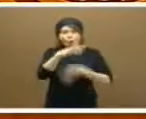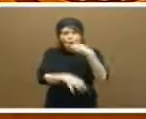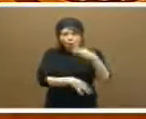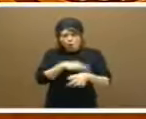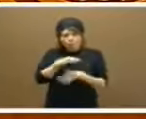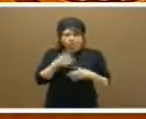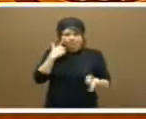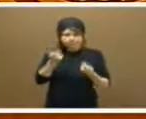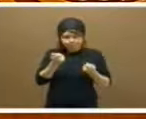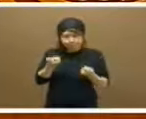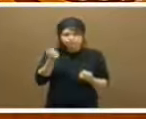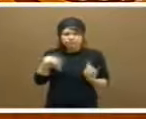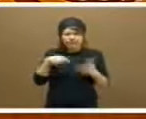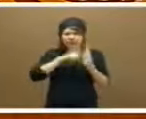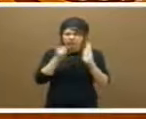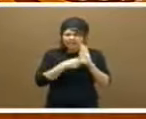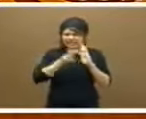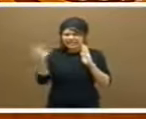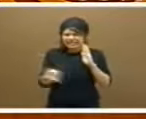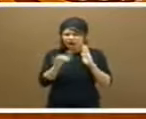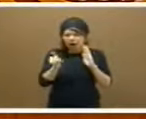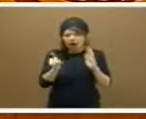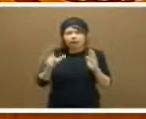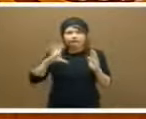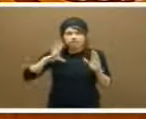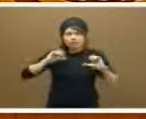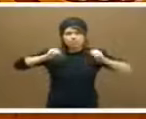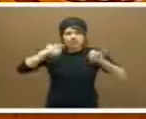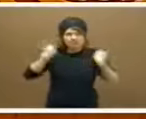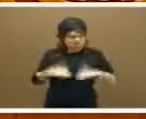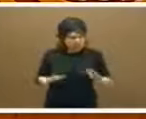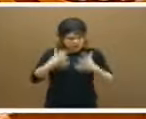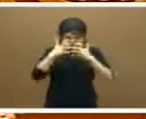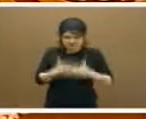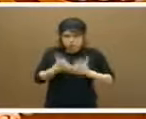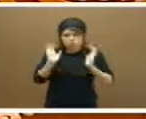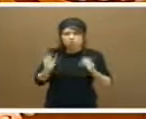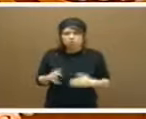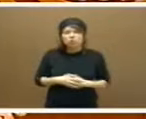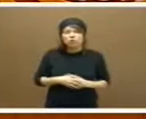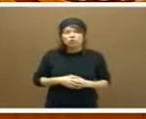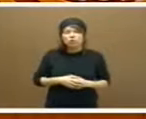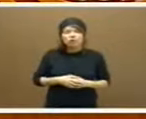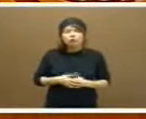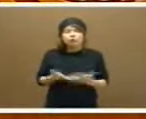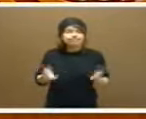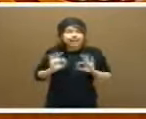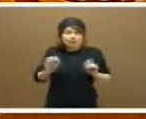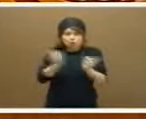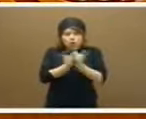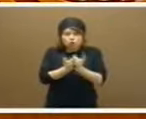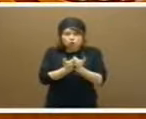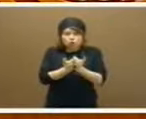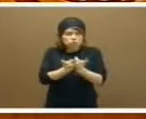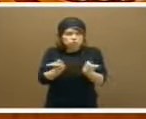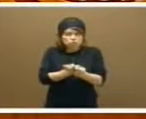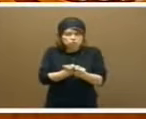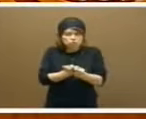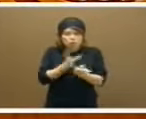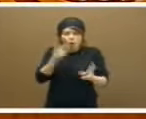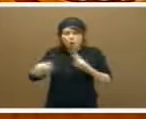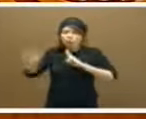que está regulado y que existe en varias leyes, que se ponga en marcha, que se ponga en funcionamiento. Y eso es así de breve, porque ahora